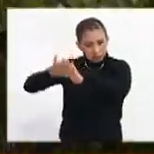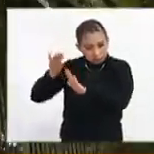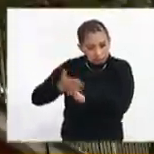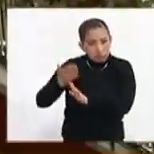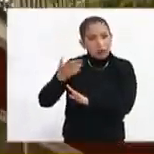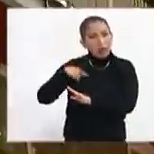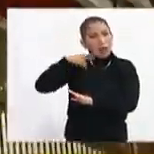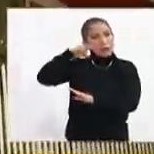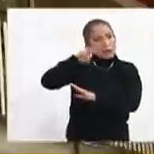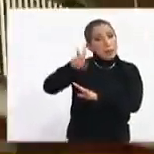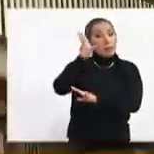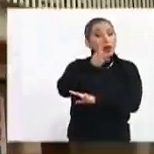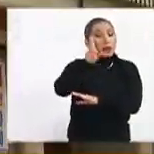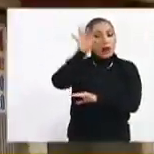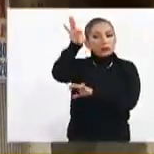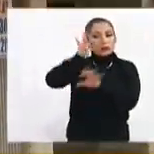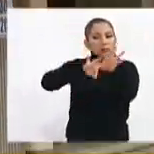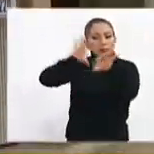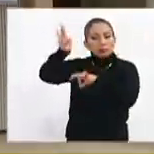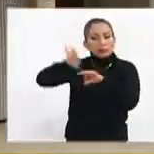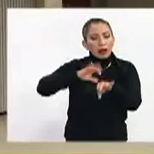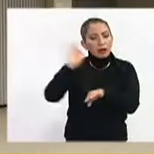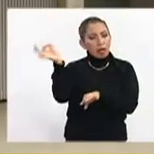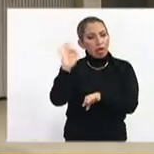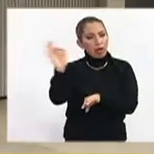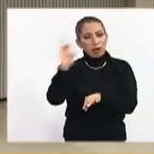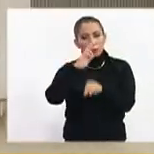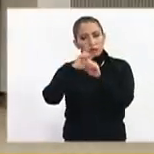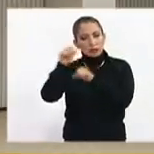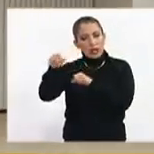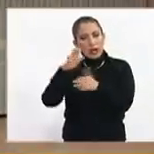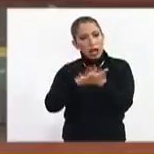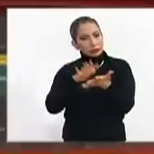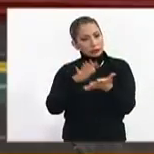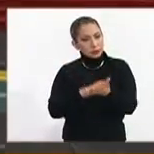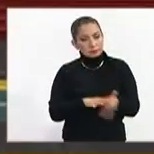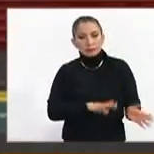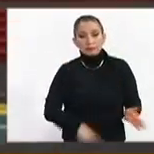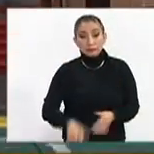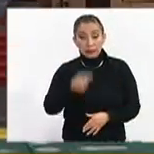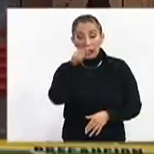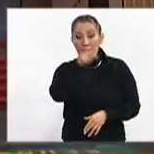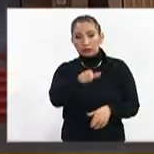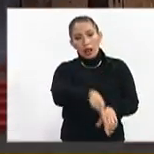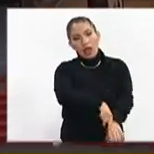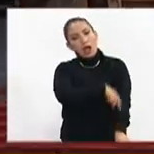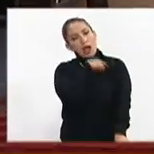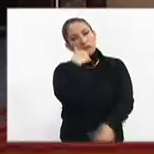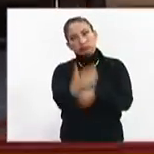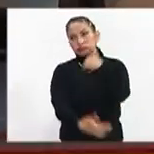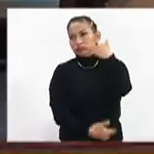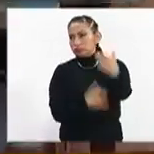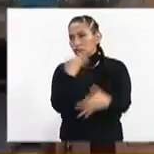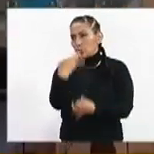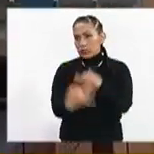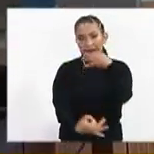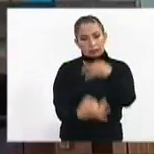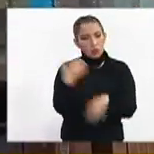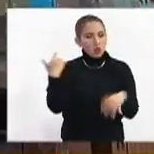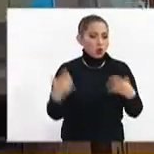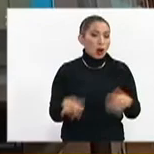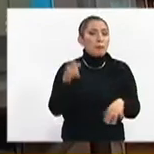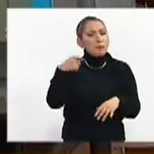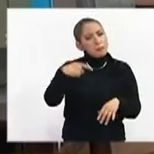de elementos, de evidencias que permitan pues suponer una responsabilidad penal. Claro que son procesos largos, pero en los casos en que